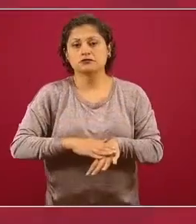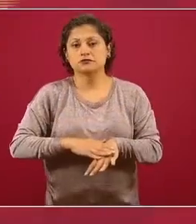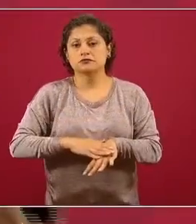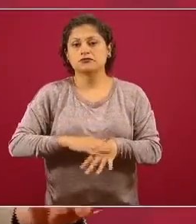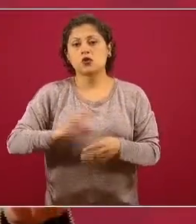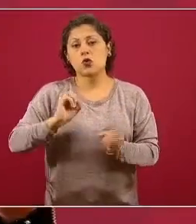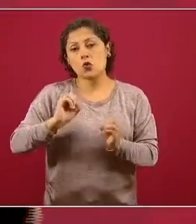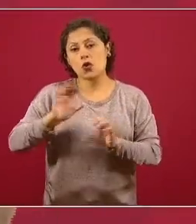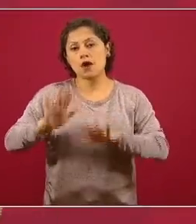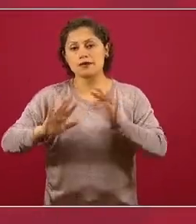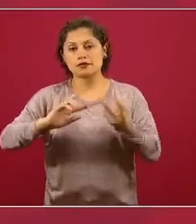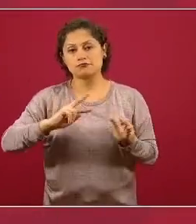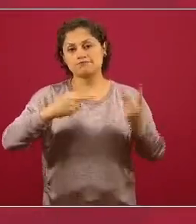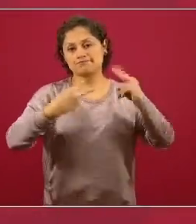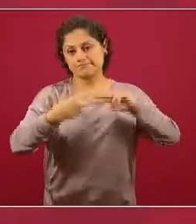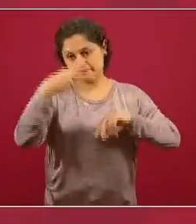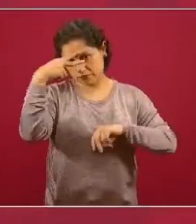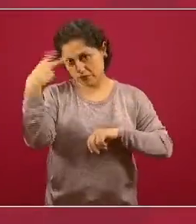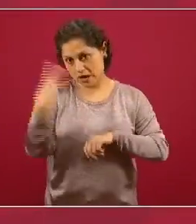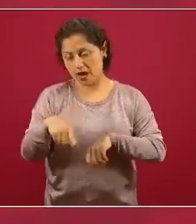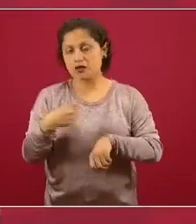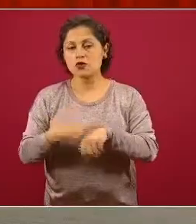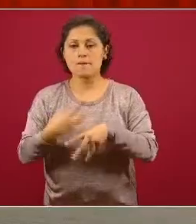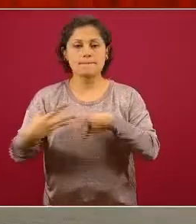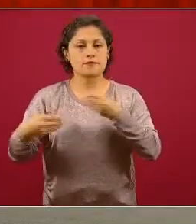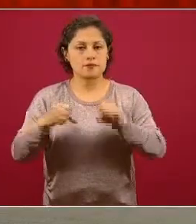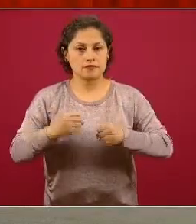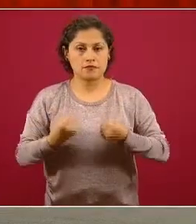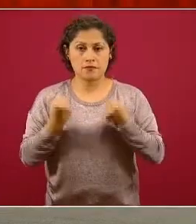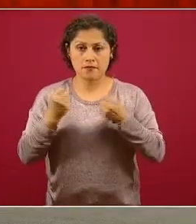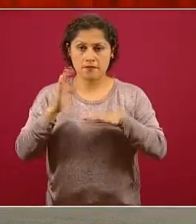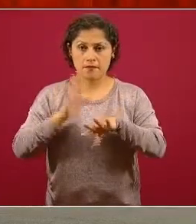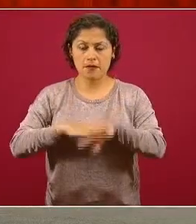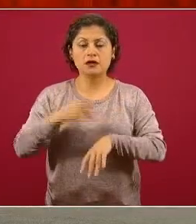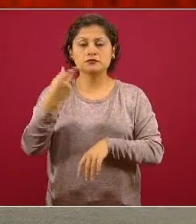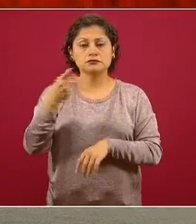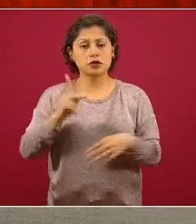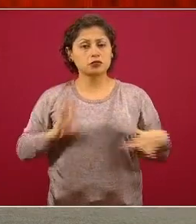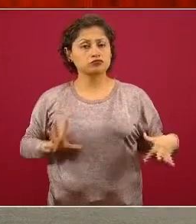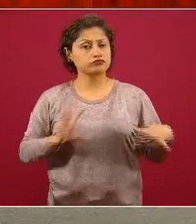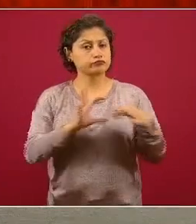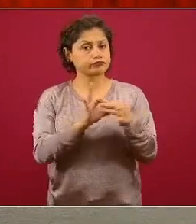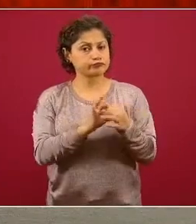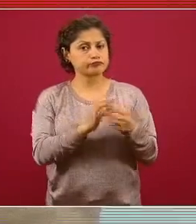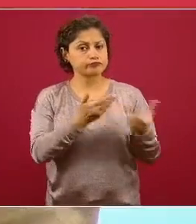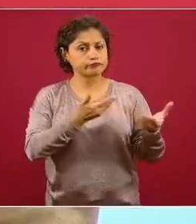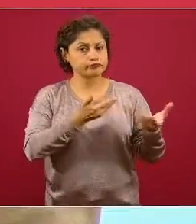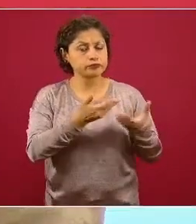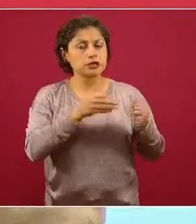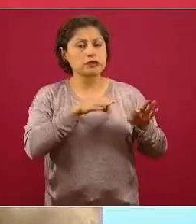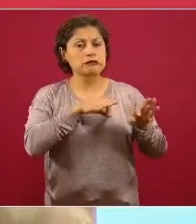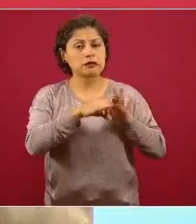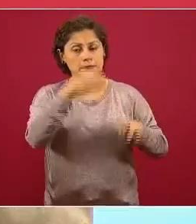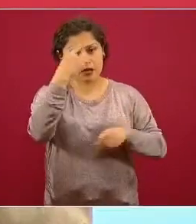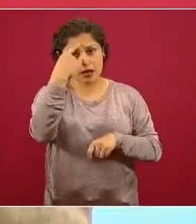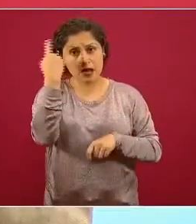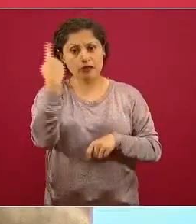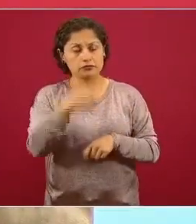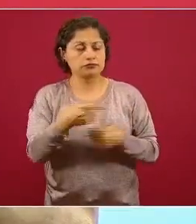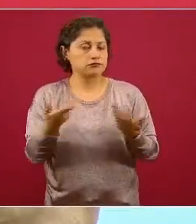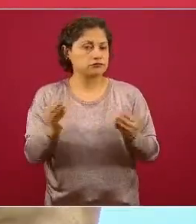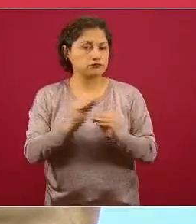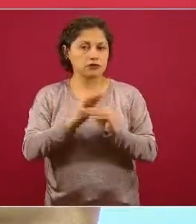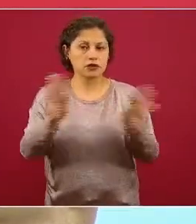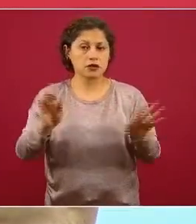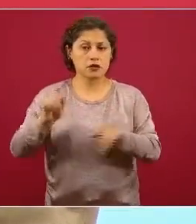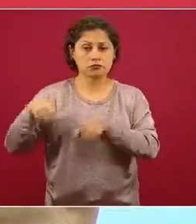en otros momentos ha sido al revés. Pero trabajar conjuntamente con el gobierno de Estados Unidos y la tradicional amistad y colaboración